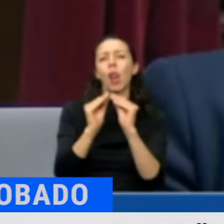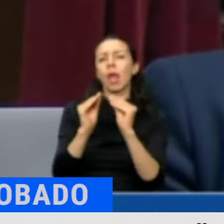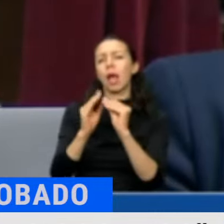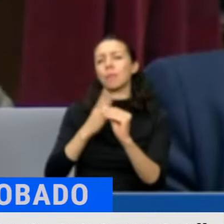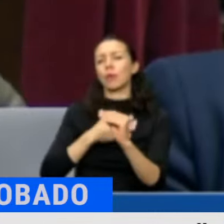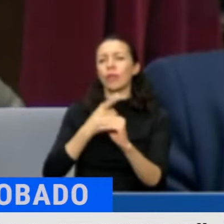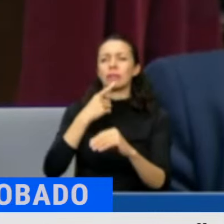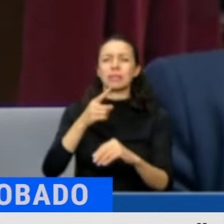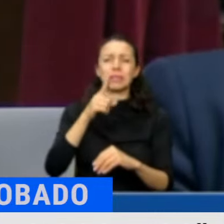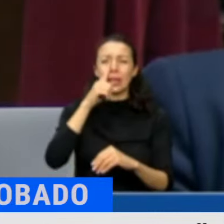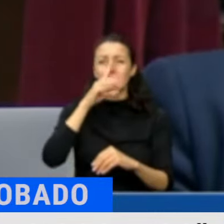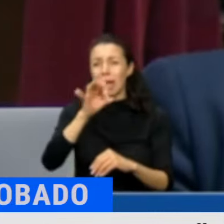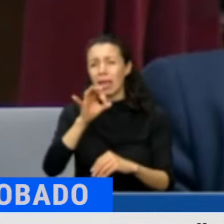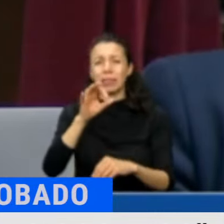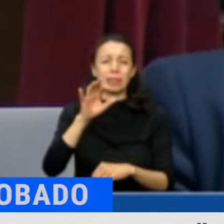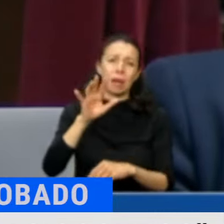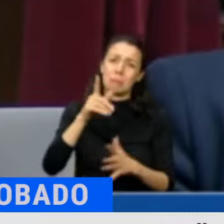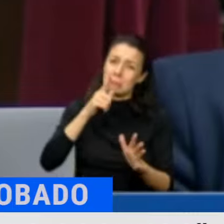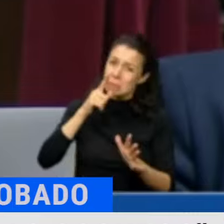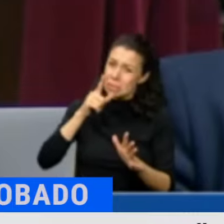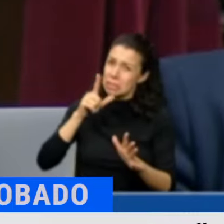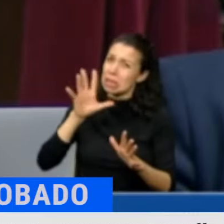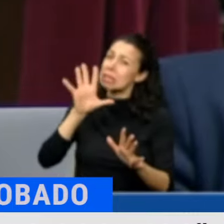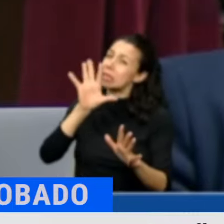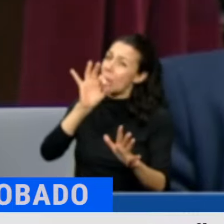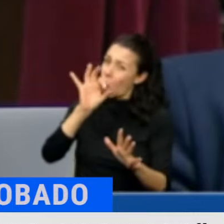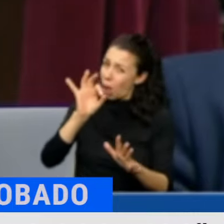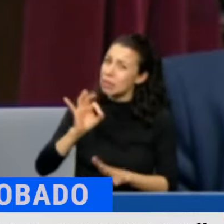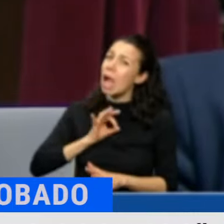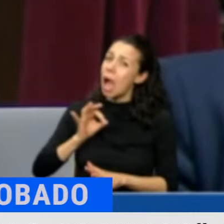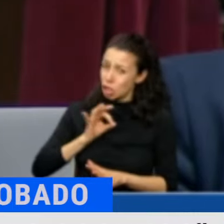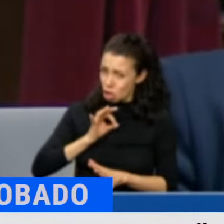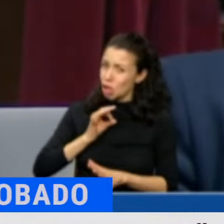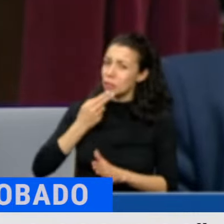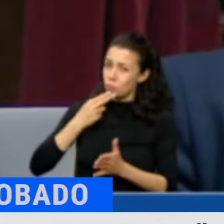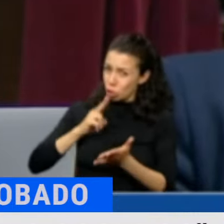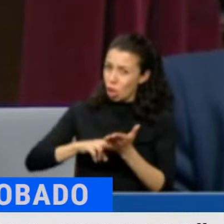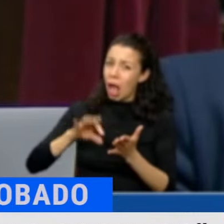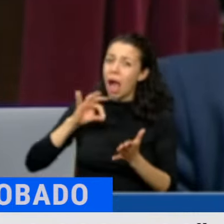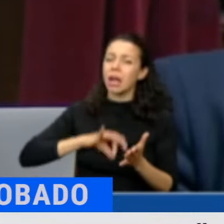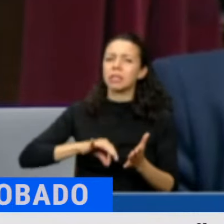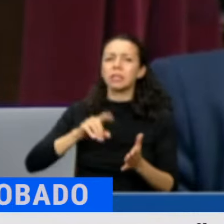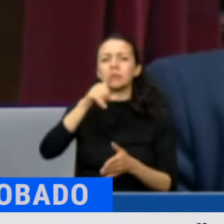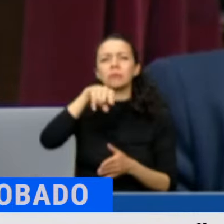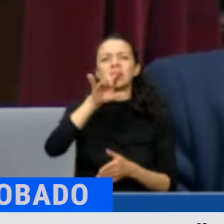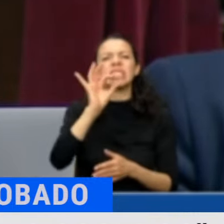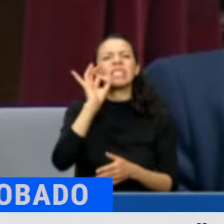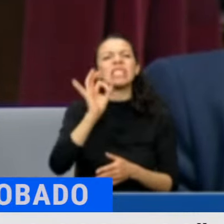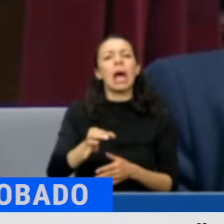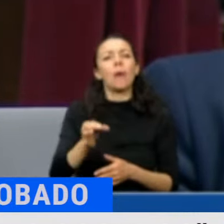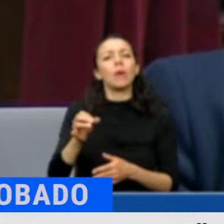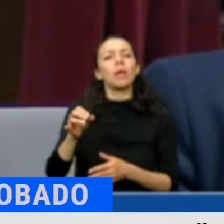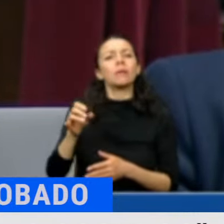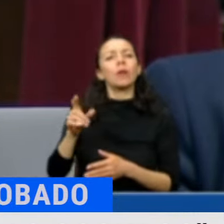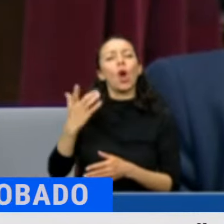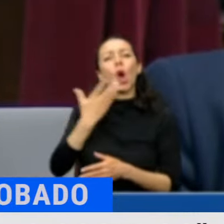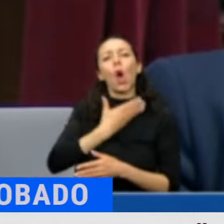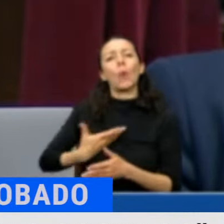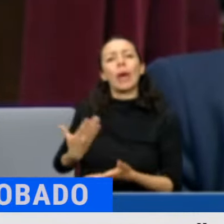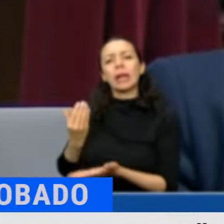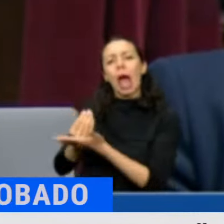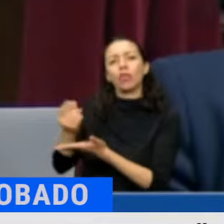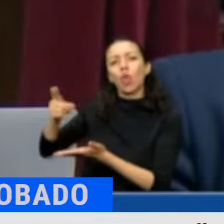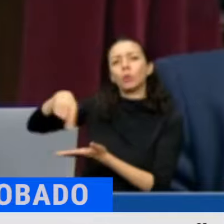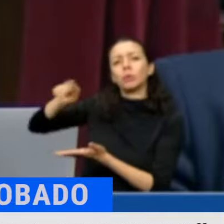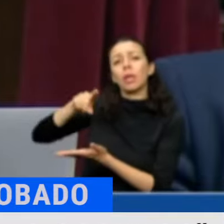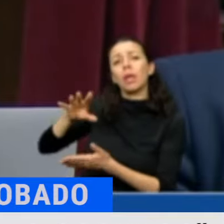entonces, el lavado y el blanqueo son sinónimos, en cuanto, si bien es cierto, no son sinónimos en cuanto al concepto de palabra, pero